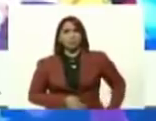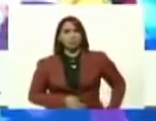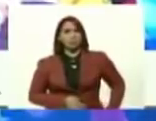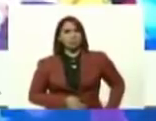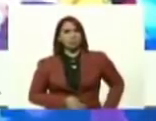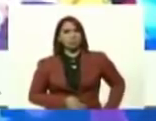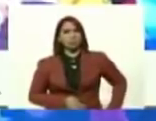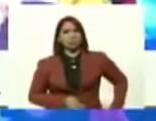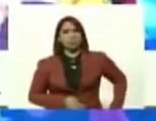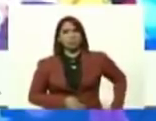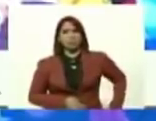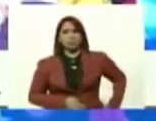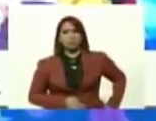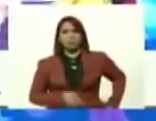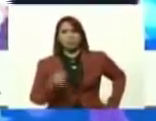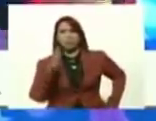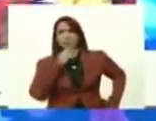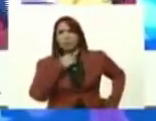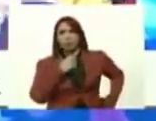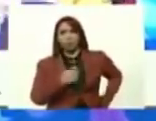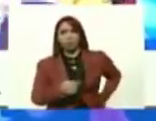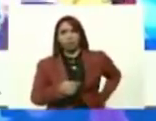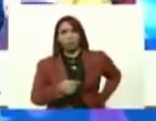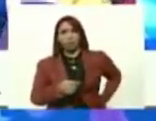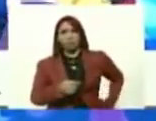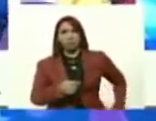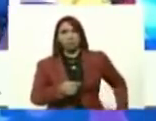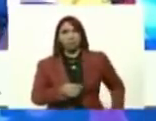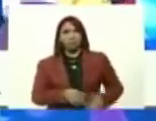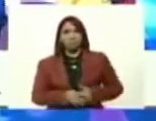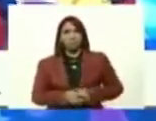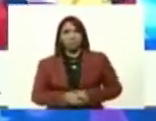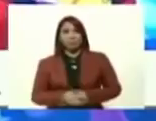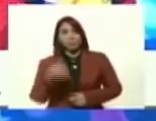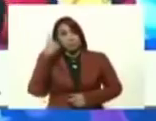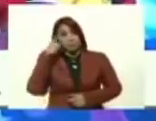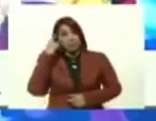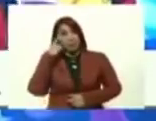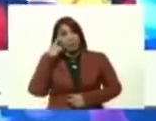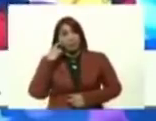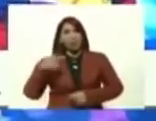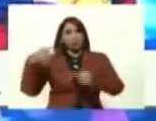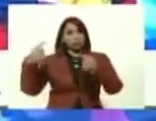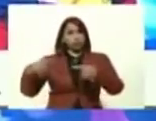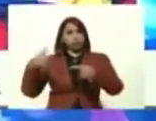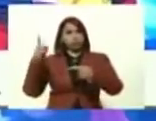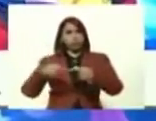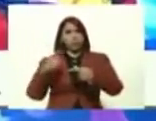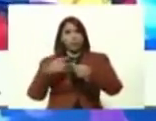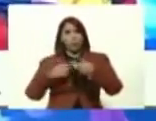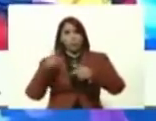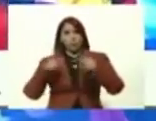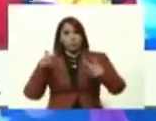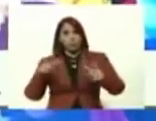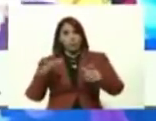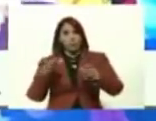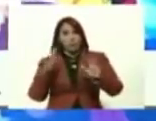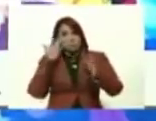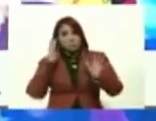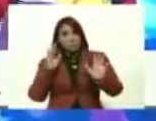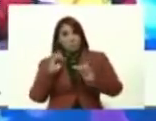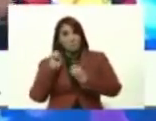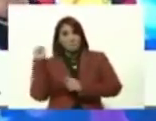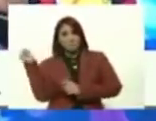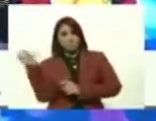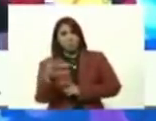el equilibrio emocional del ser humano, saber enfrentar adversarios superiores. De repente yo era pitcher y